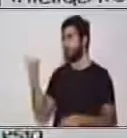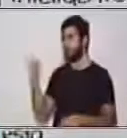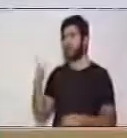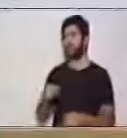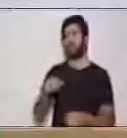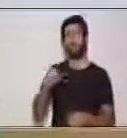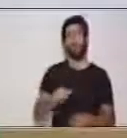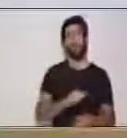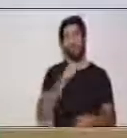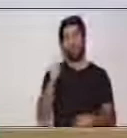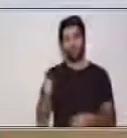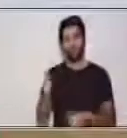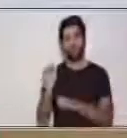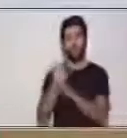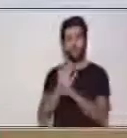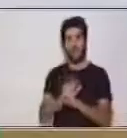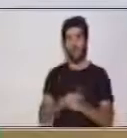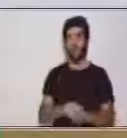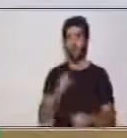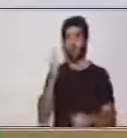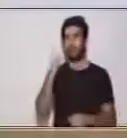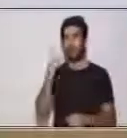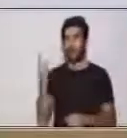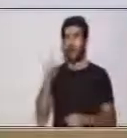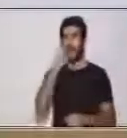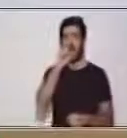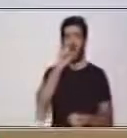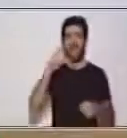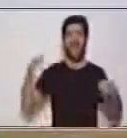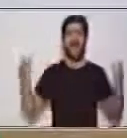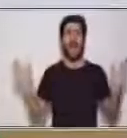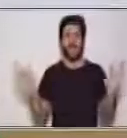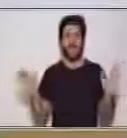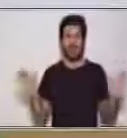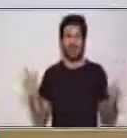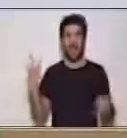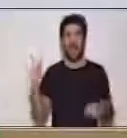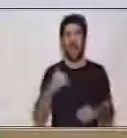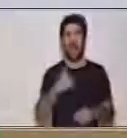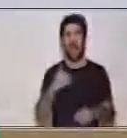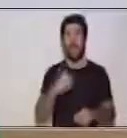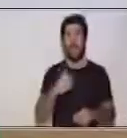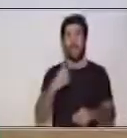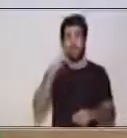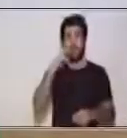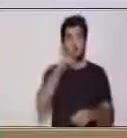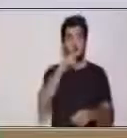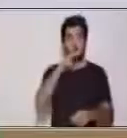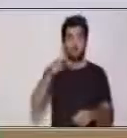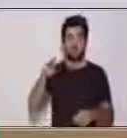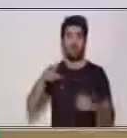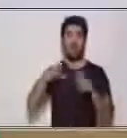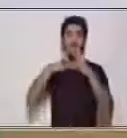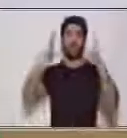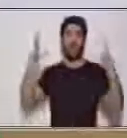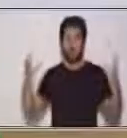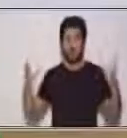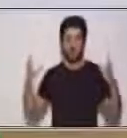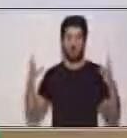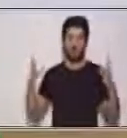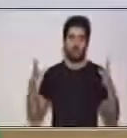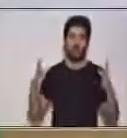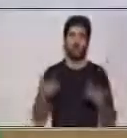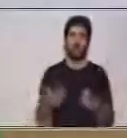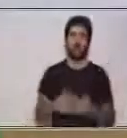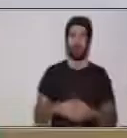Siguiente ejemplo. La águila tienen una gran visión. ¿Qué palabras deben de ir ahí o